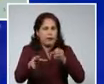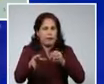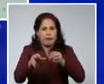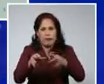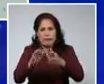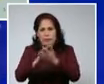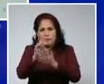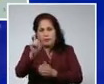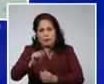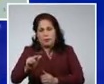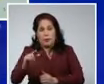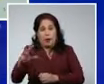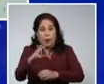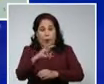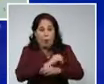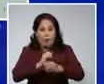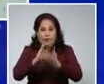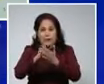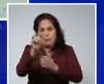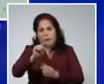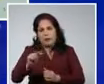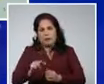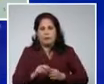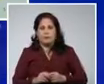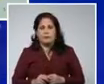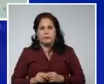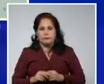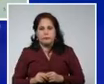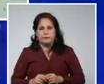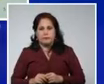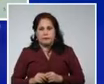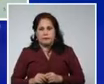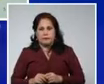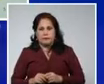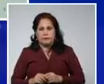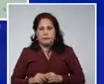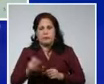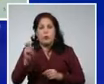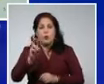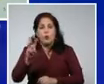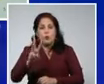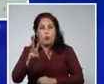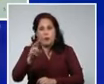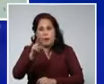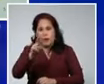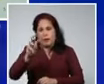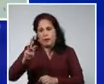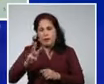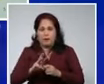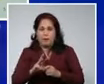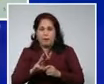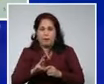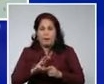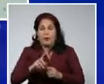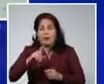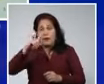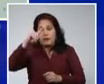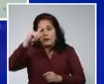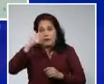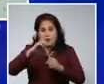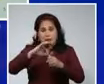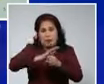que abarca sus 11 municipios. En Güines 23, en San José de las Lajas